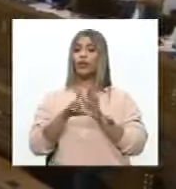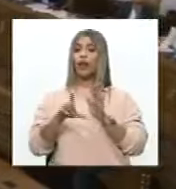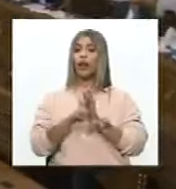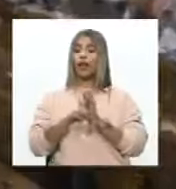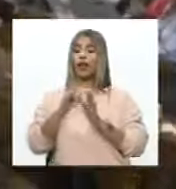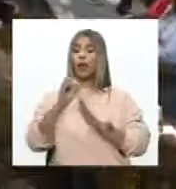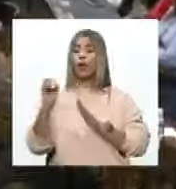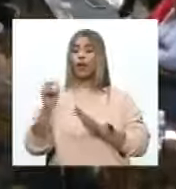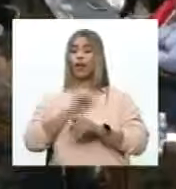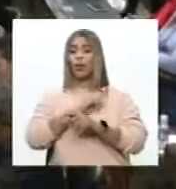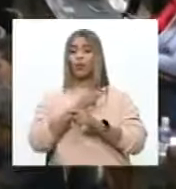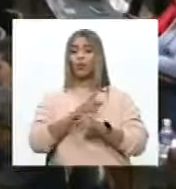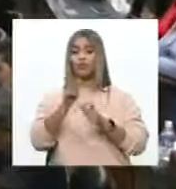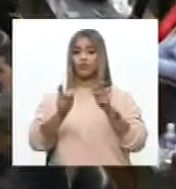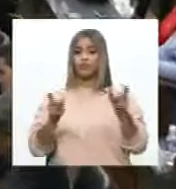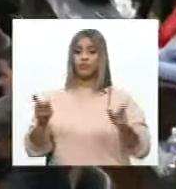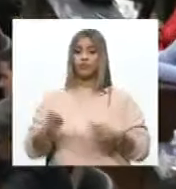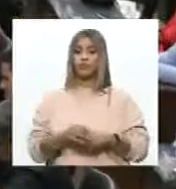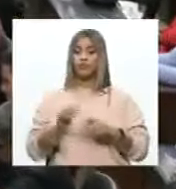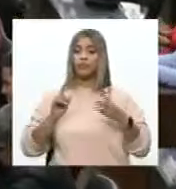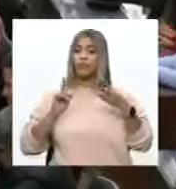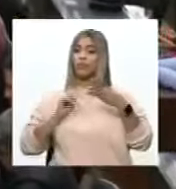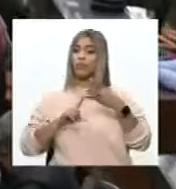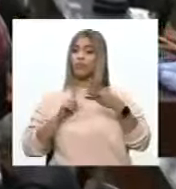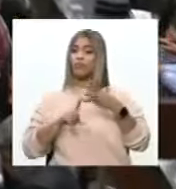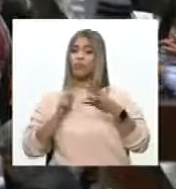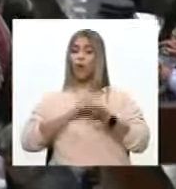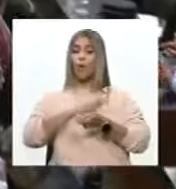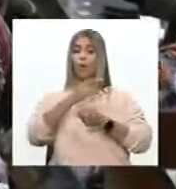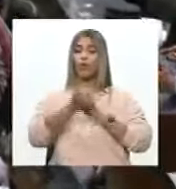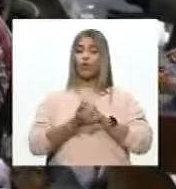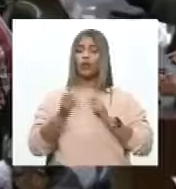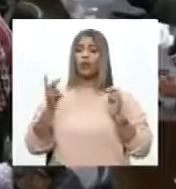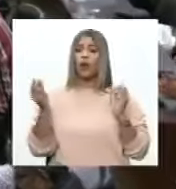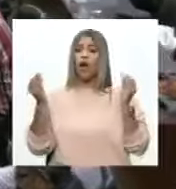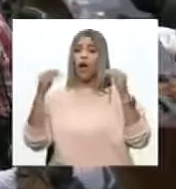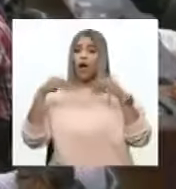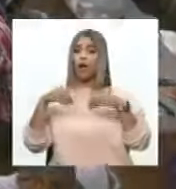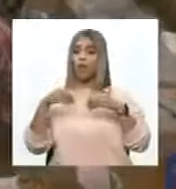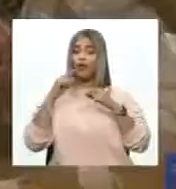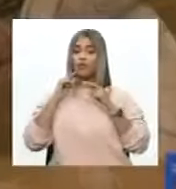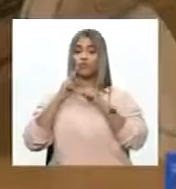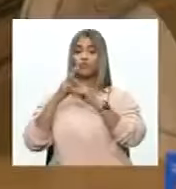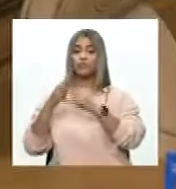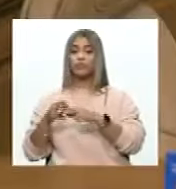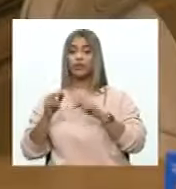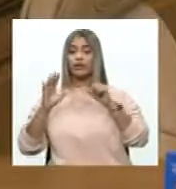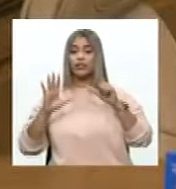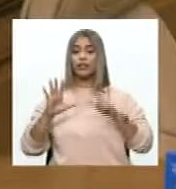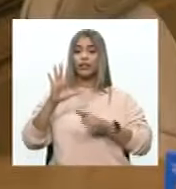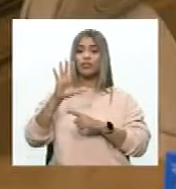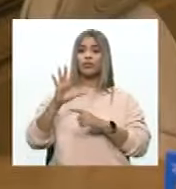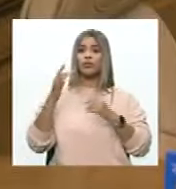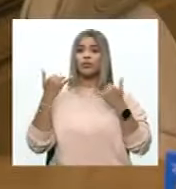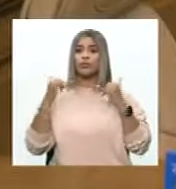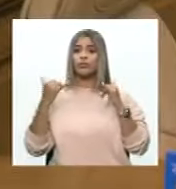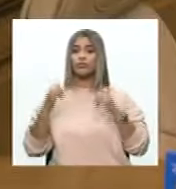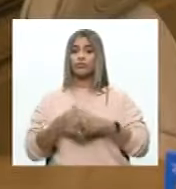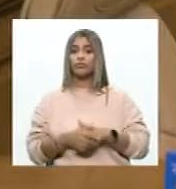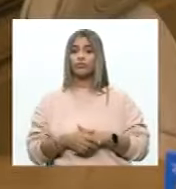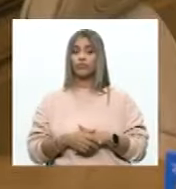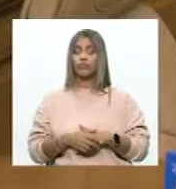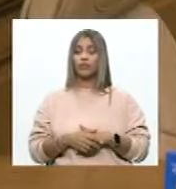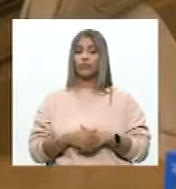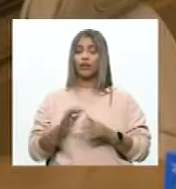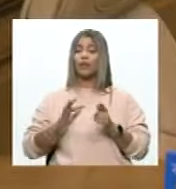Orgánica del Poder Ciudadano. Tercero, proyecto de acuerdo en conmemoración del 75 aniversario de